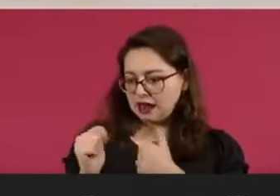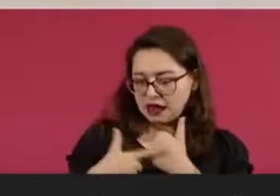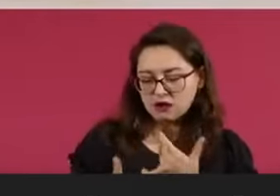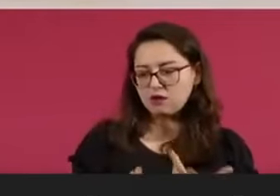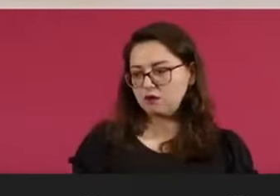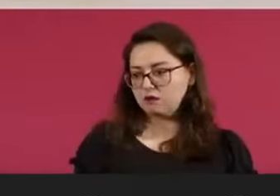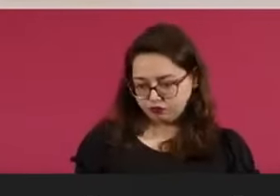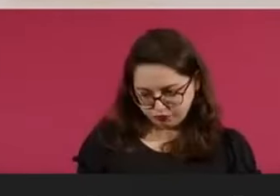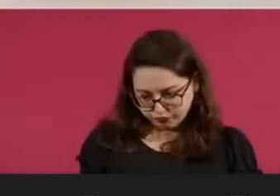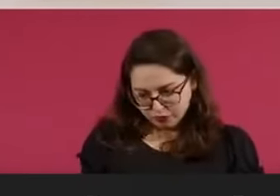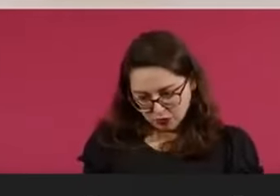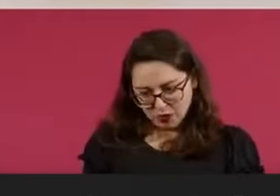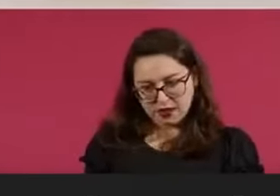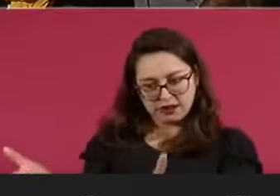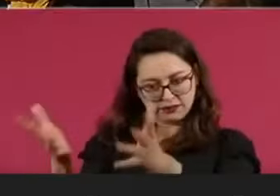Ahora